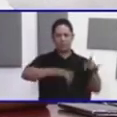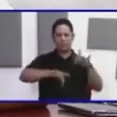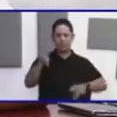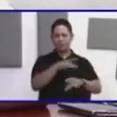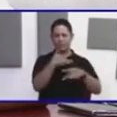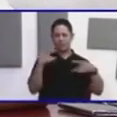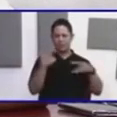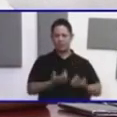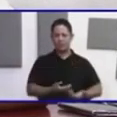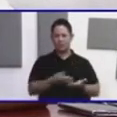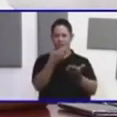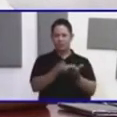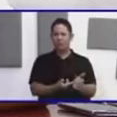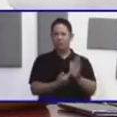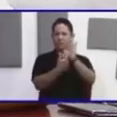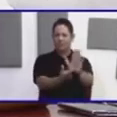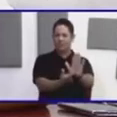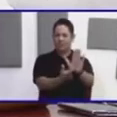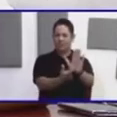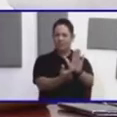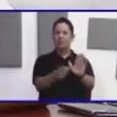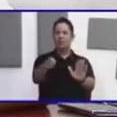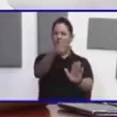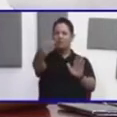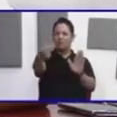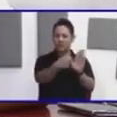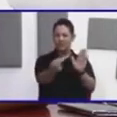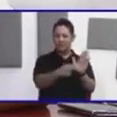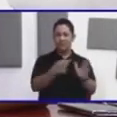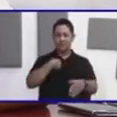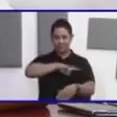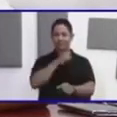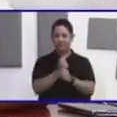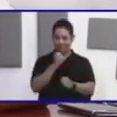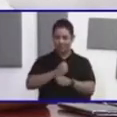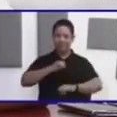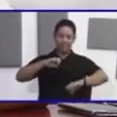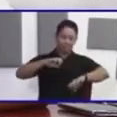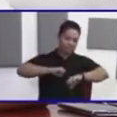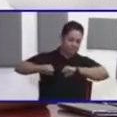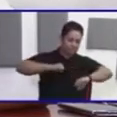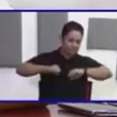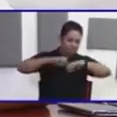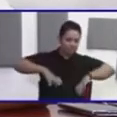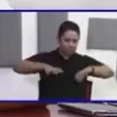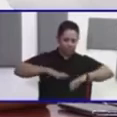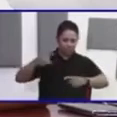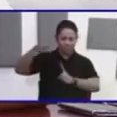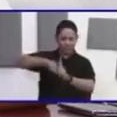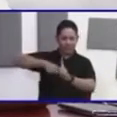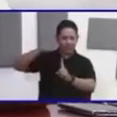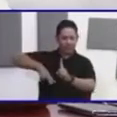después la comunidad podrá mirar y apreciar realmente el trabajo que hemos venido haciendo durante estos meses de pandemia para